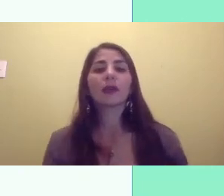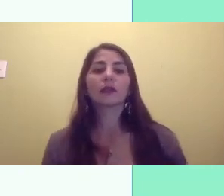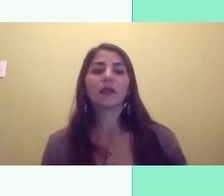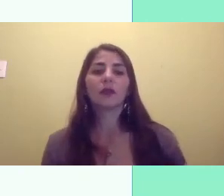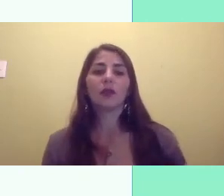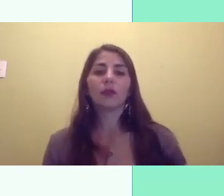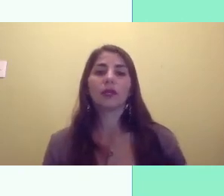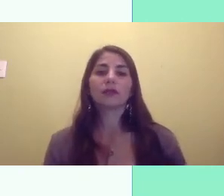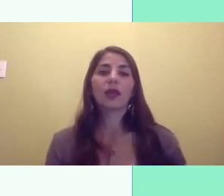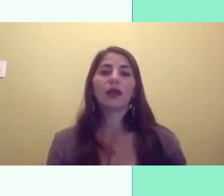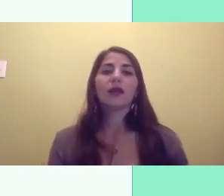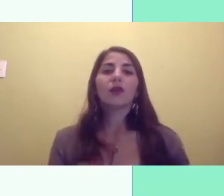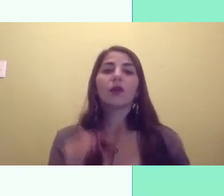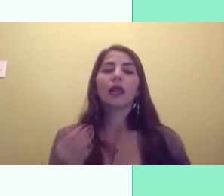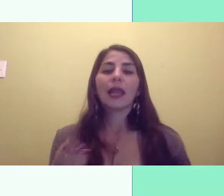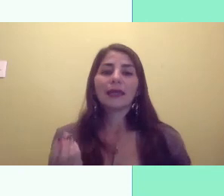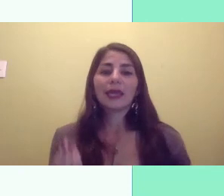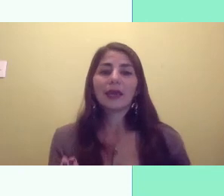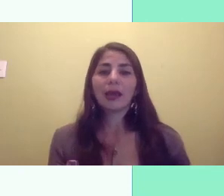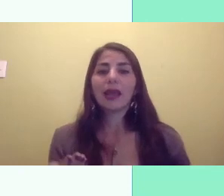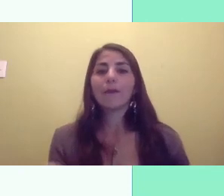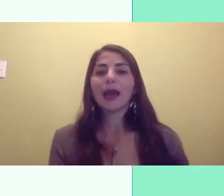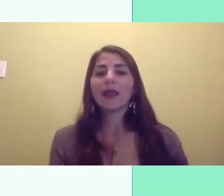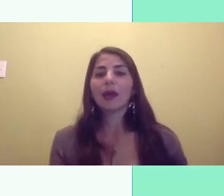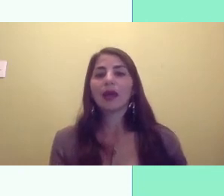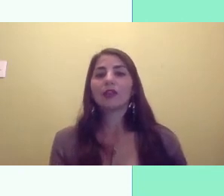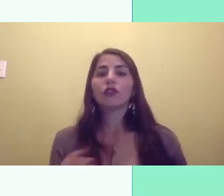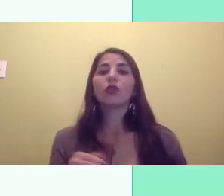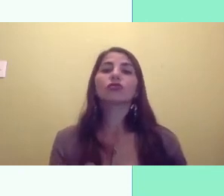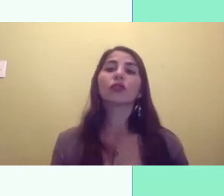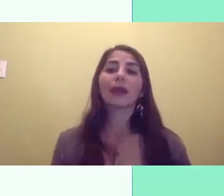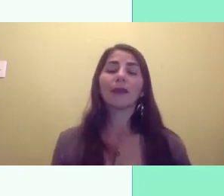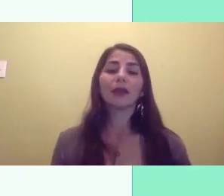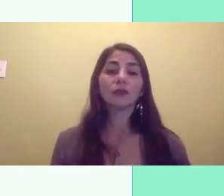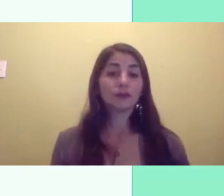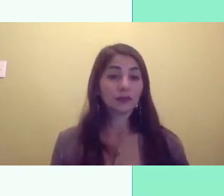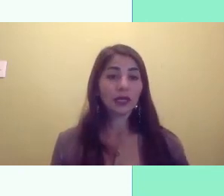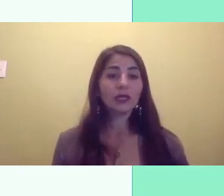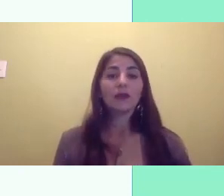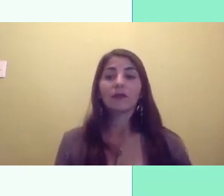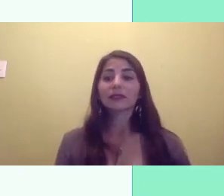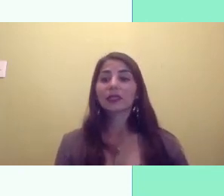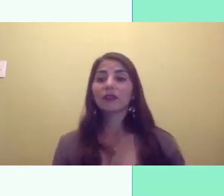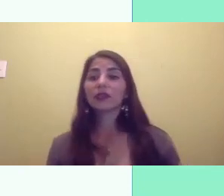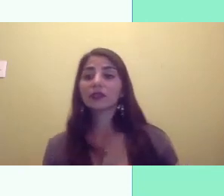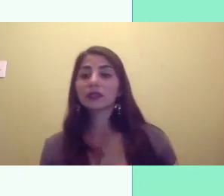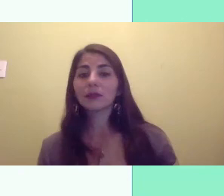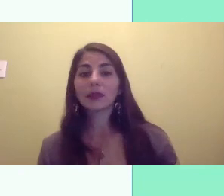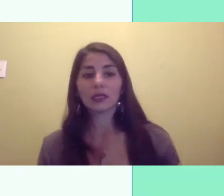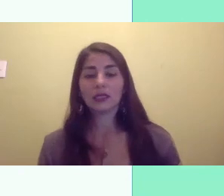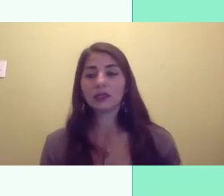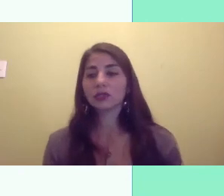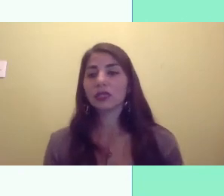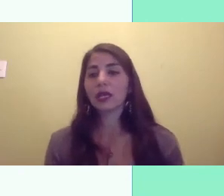o con alguna parte del cuerpo, ya sea con la yema, la palma, el dorso de la mano, ¿ya? Va a ser